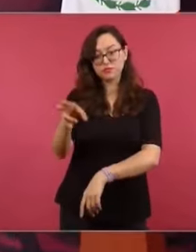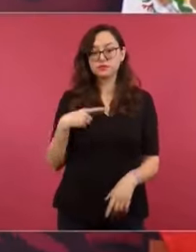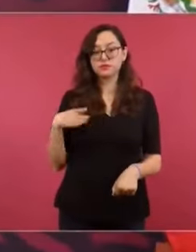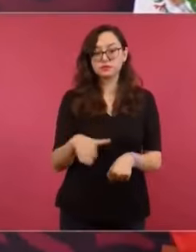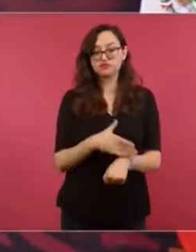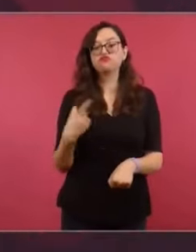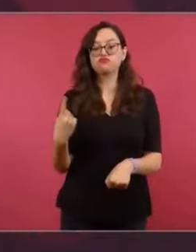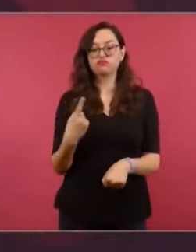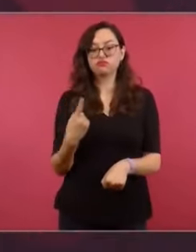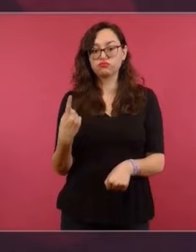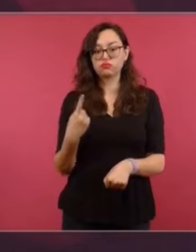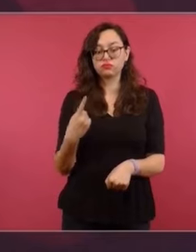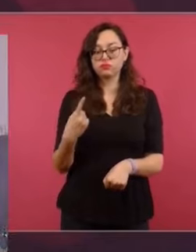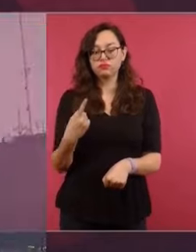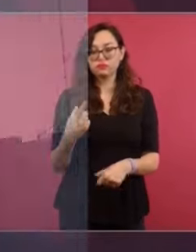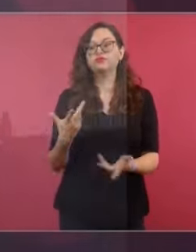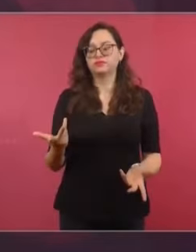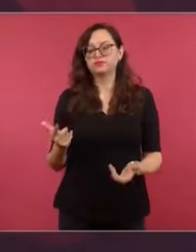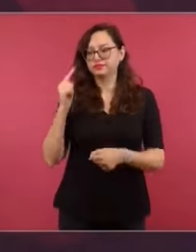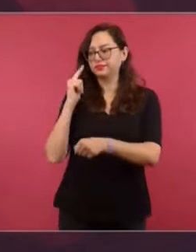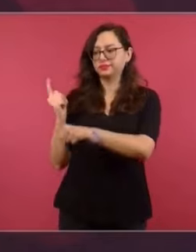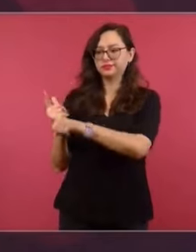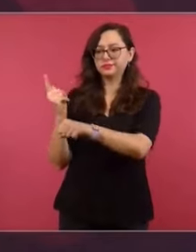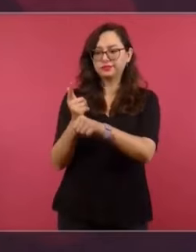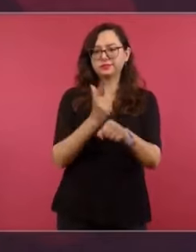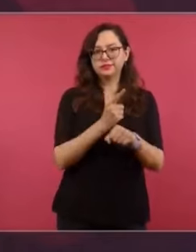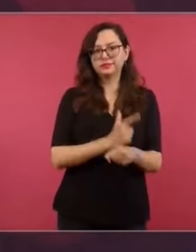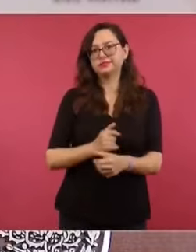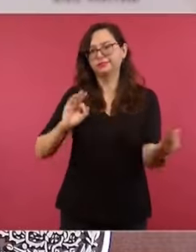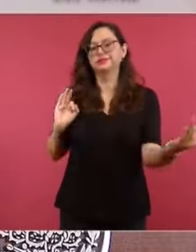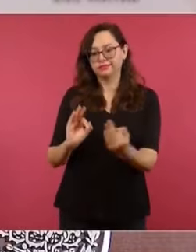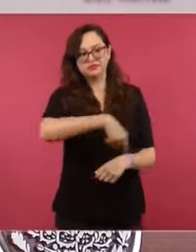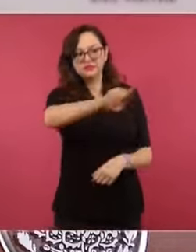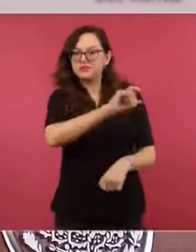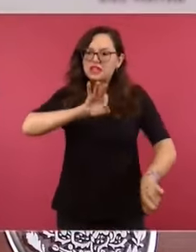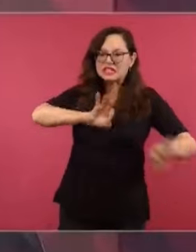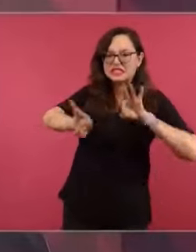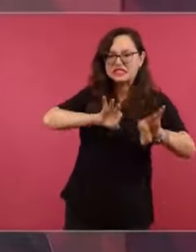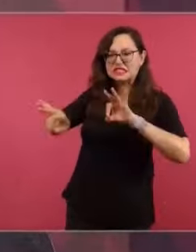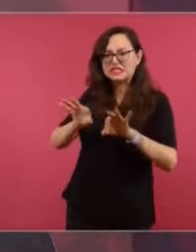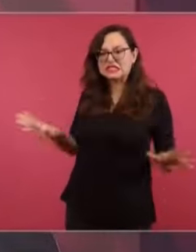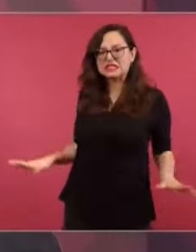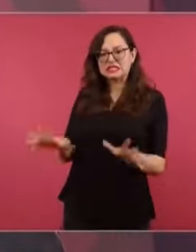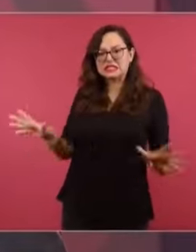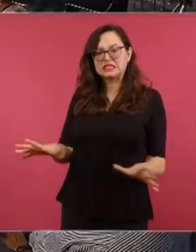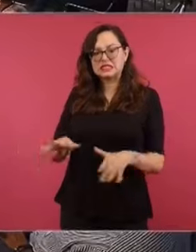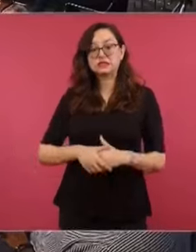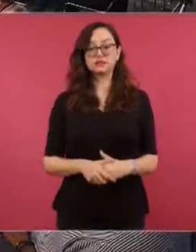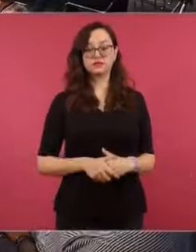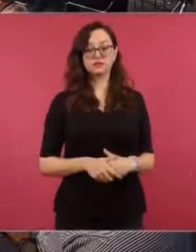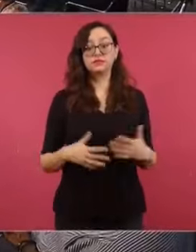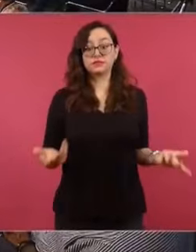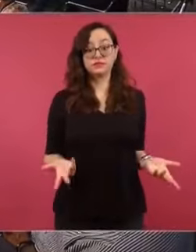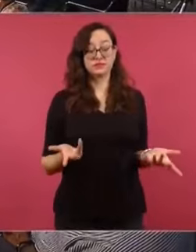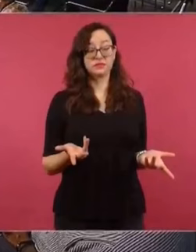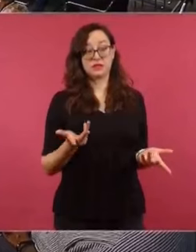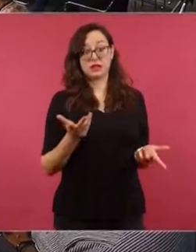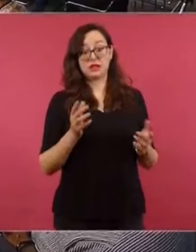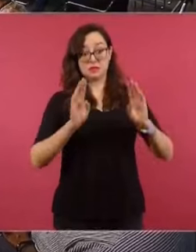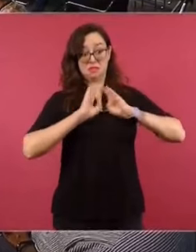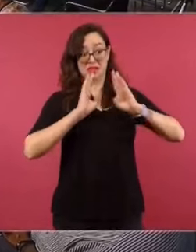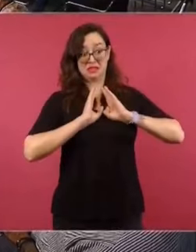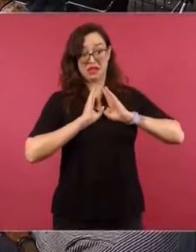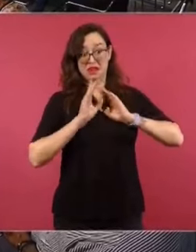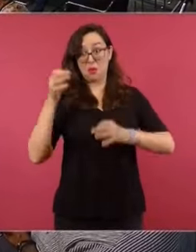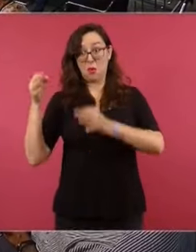porque todo está vinculado a las elecciones y están desesperados incluida la liberación de los militares o se es decir